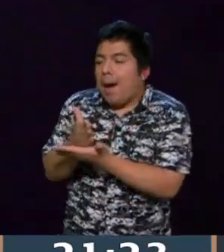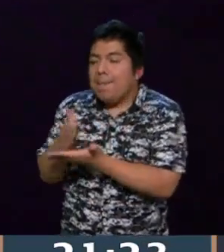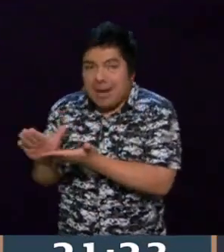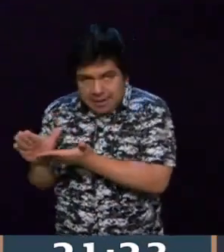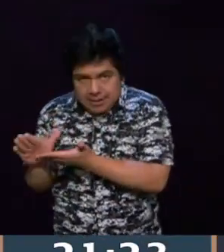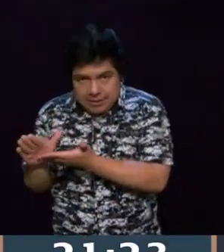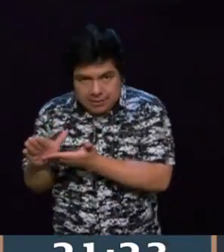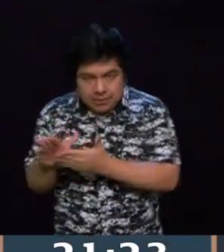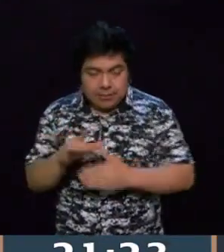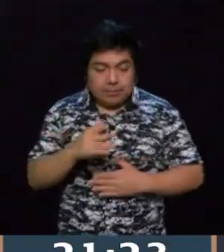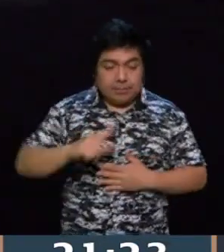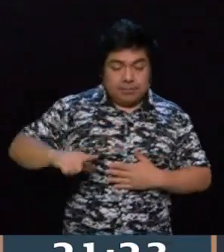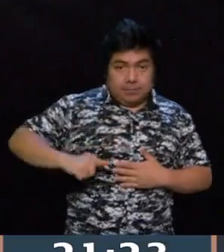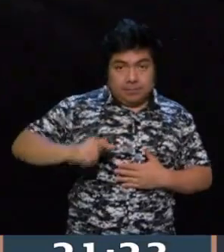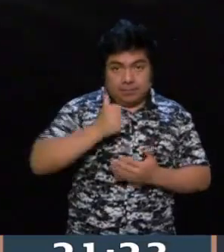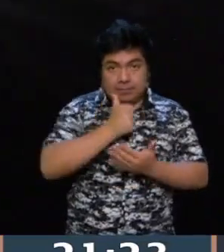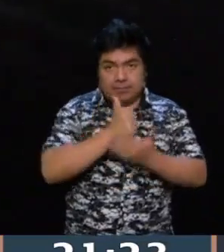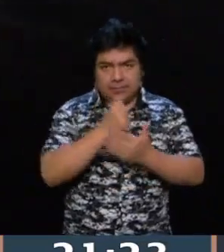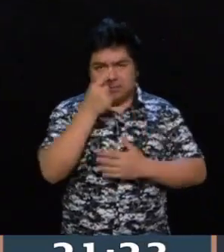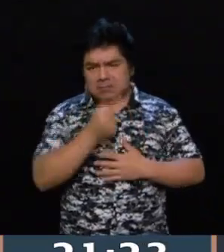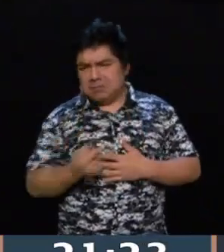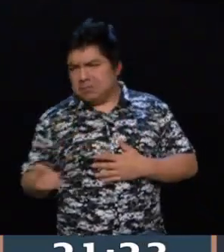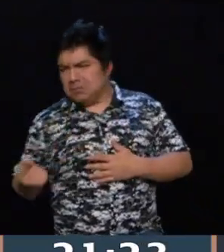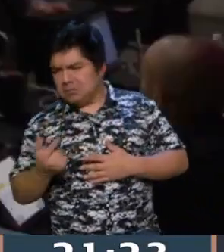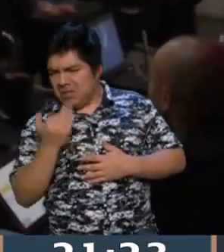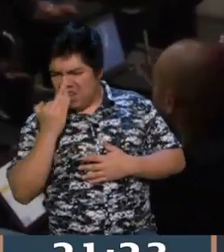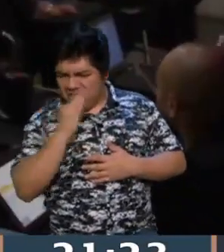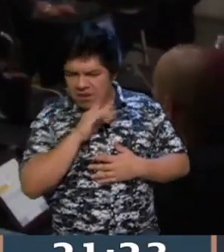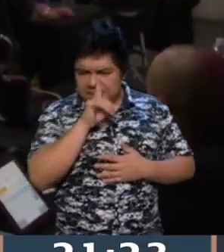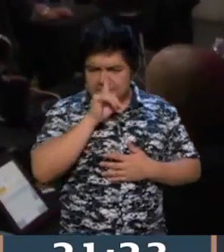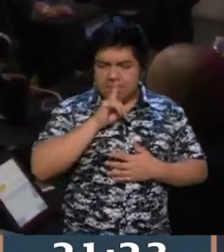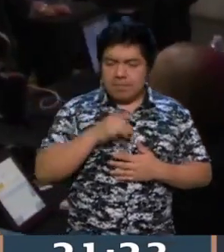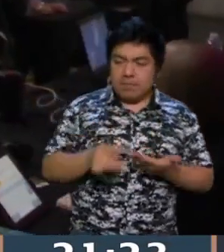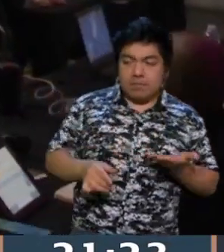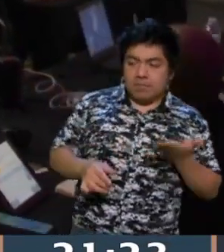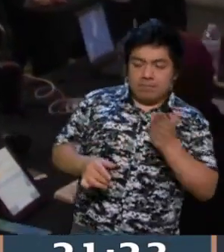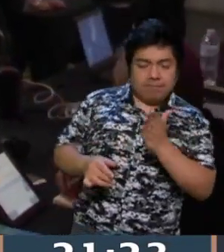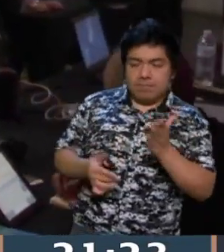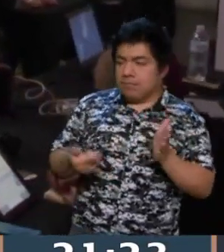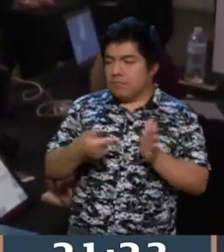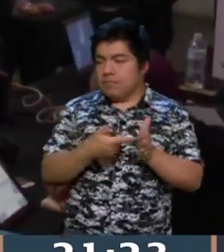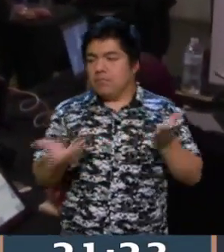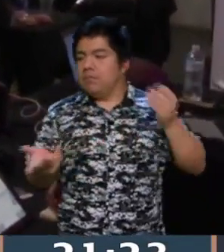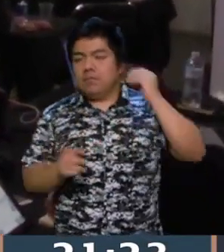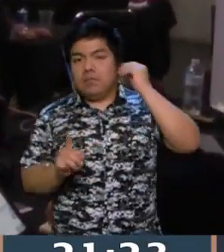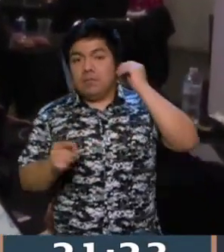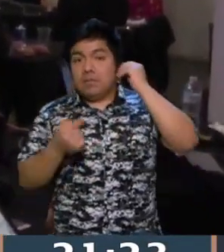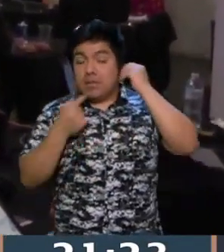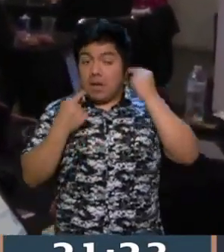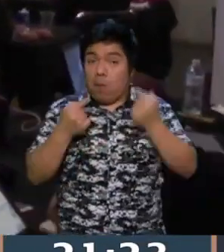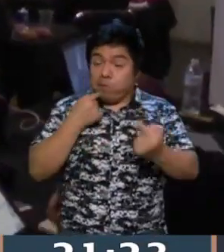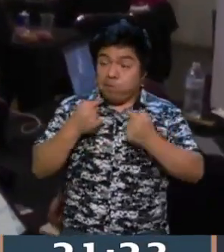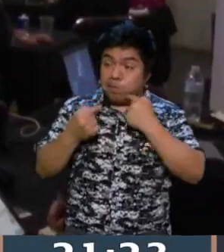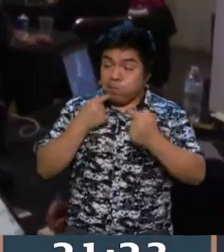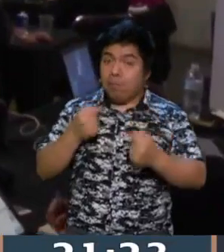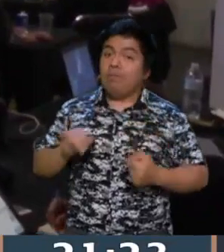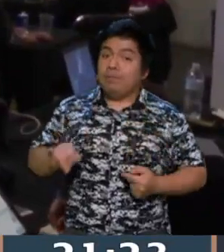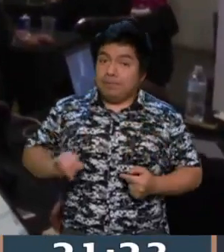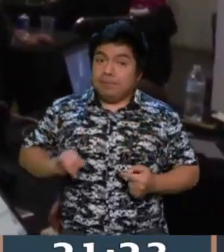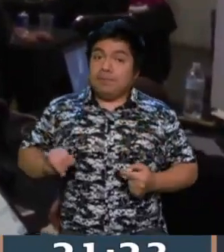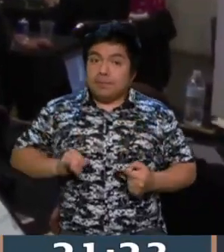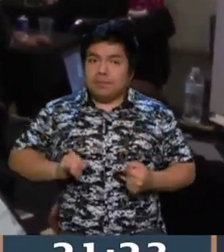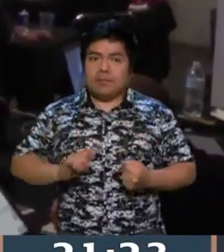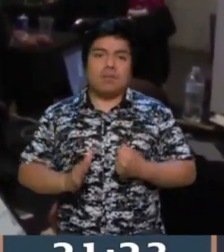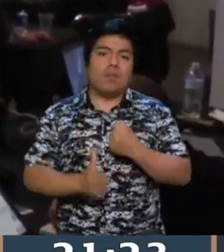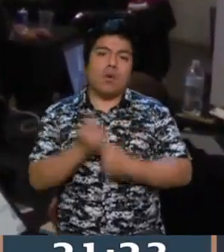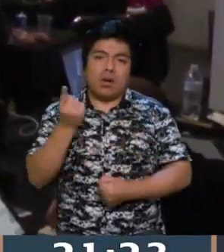ciudad, que consideramos que está falseando la realidad. Entonces ahí tenemos un debate, es un debate interesante. Lo que hemos